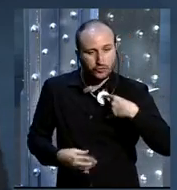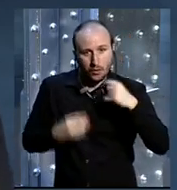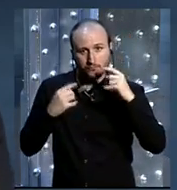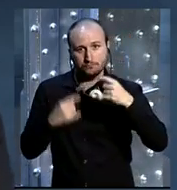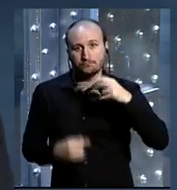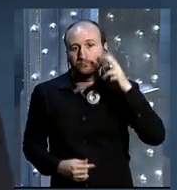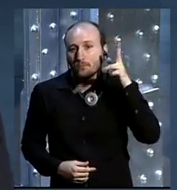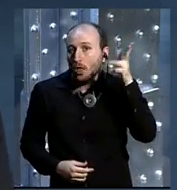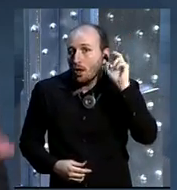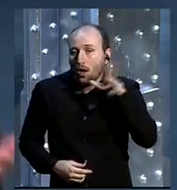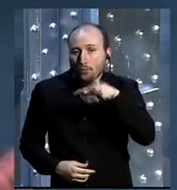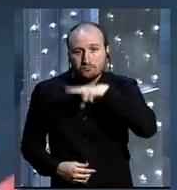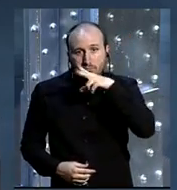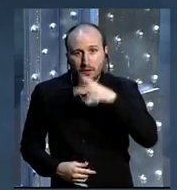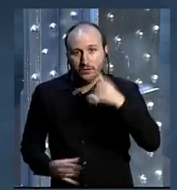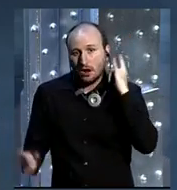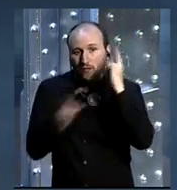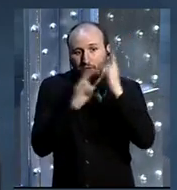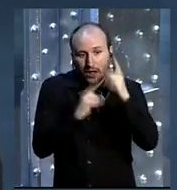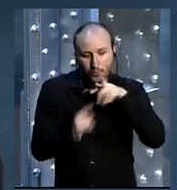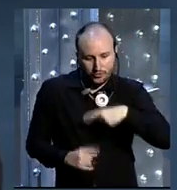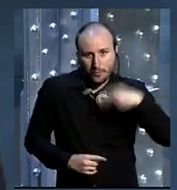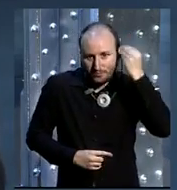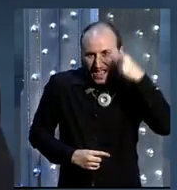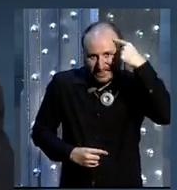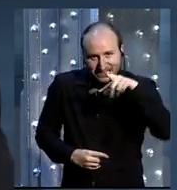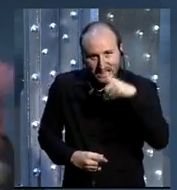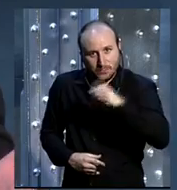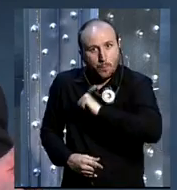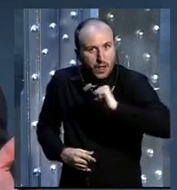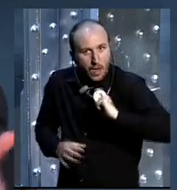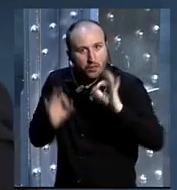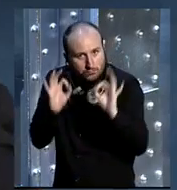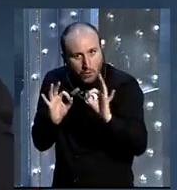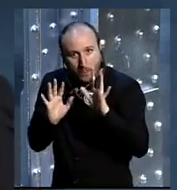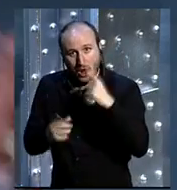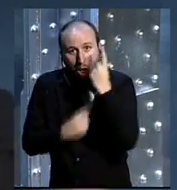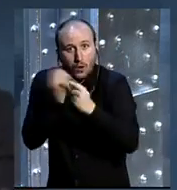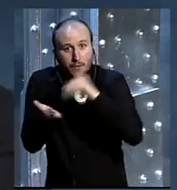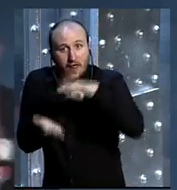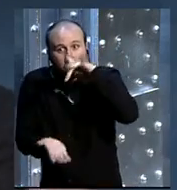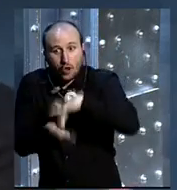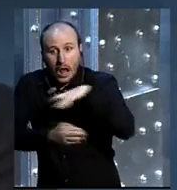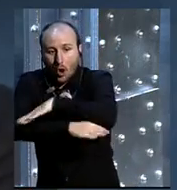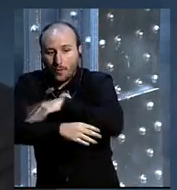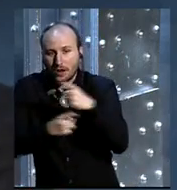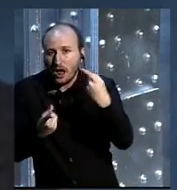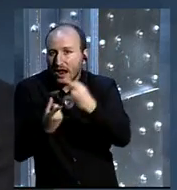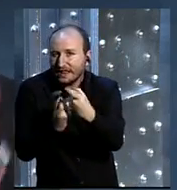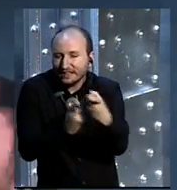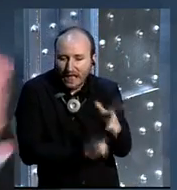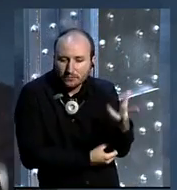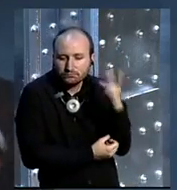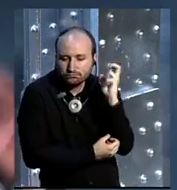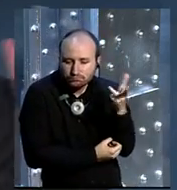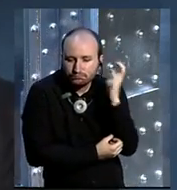tengo la expectativa razonable de considerar que será una conversación privada, pero a veces los gobiernos necesitan escuchar esa conversación porque tienen